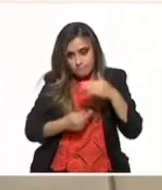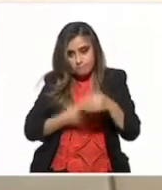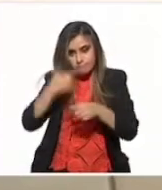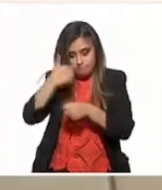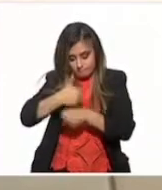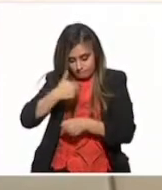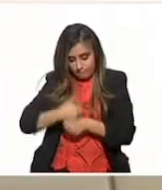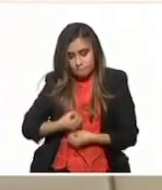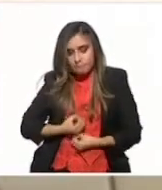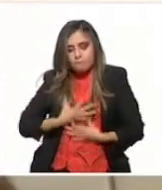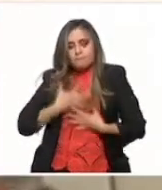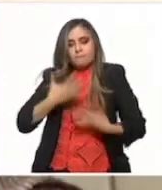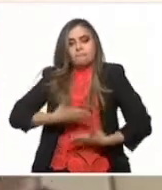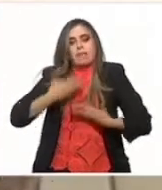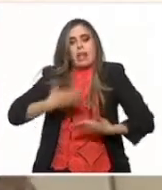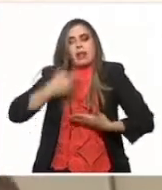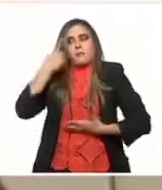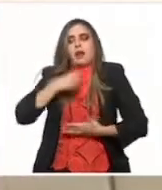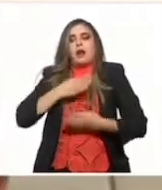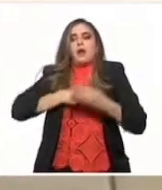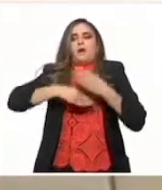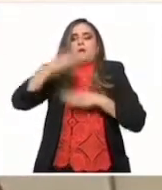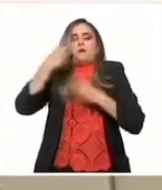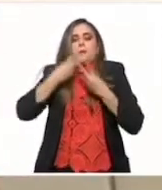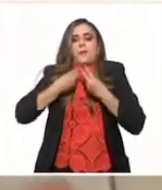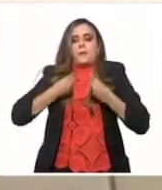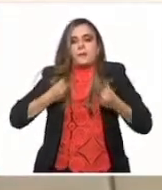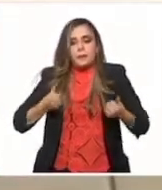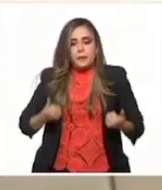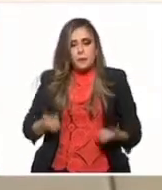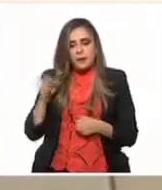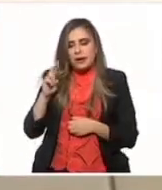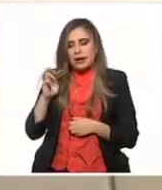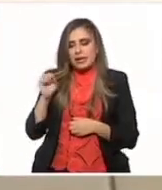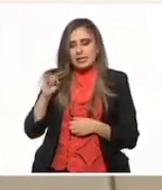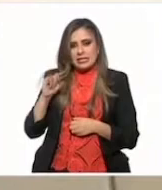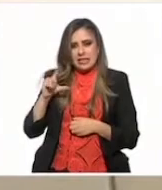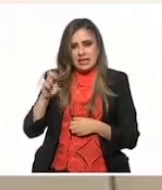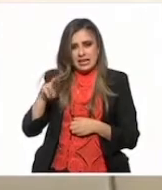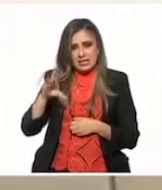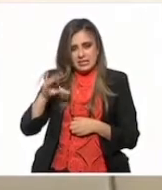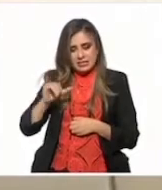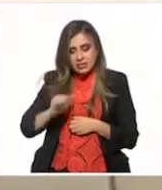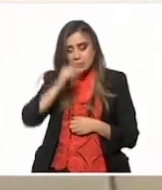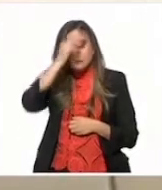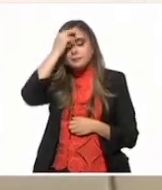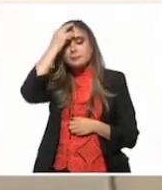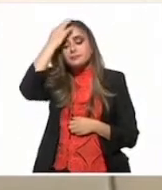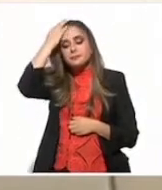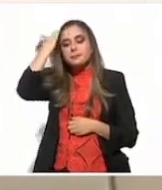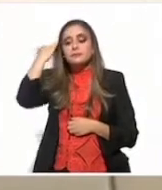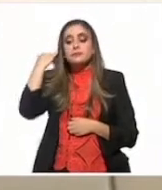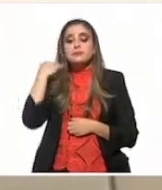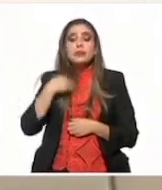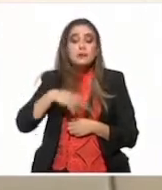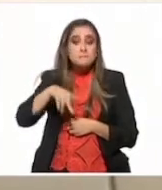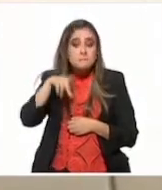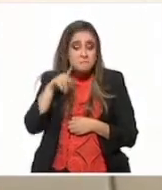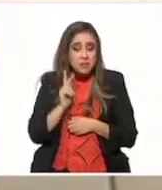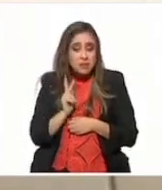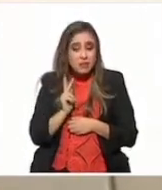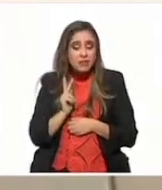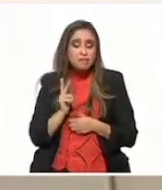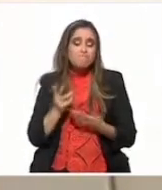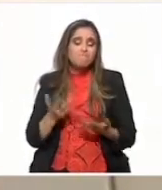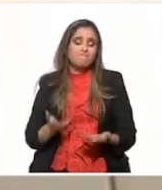resiliencia que es una respuesta adaptativa y positiva ante los desafíos y sin embargo desafortunadamente